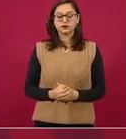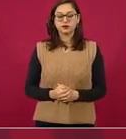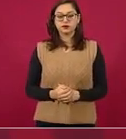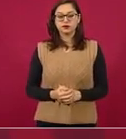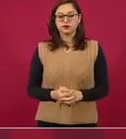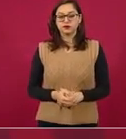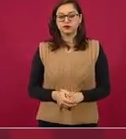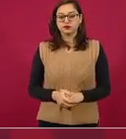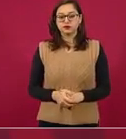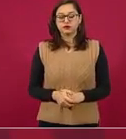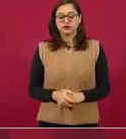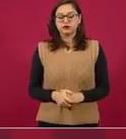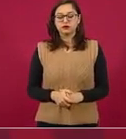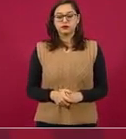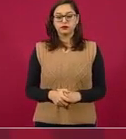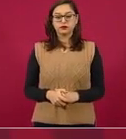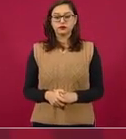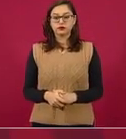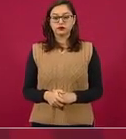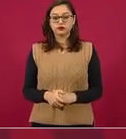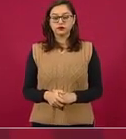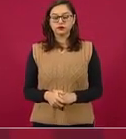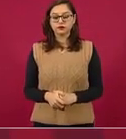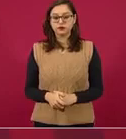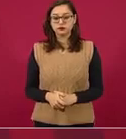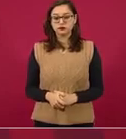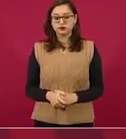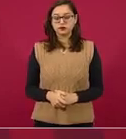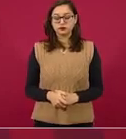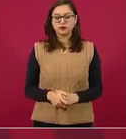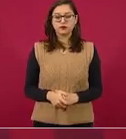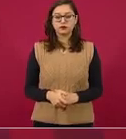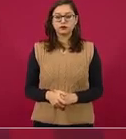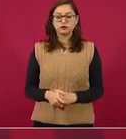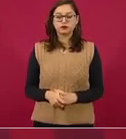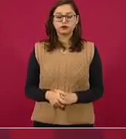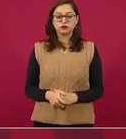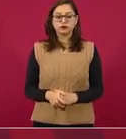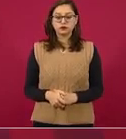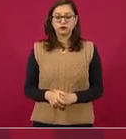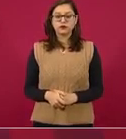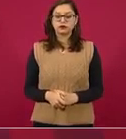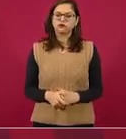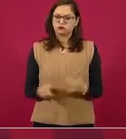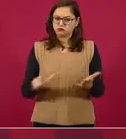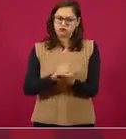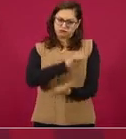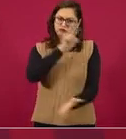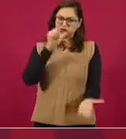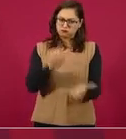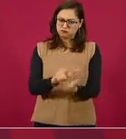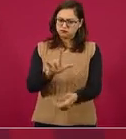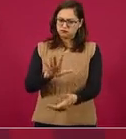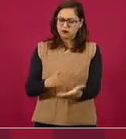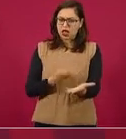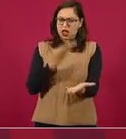a seguirse debatiendo, analizando la reforma